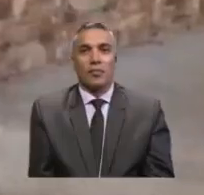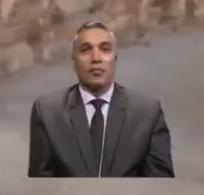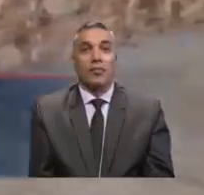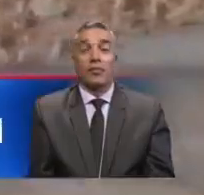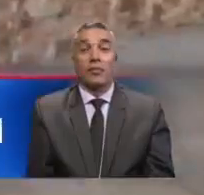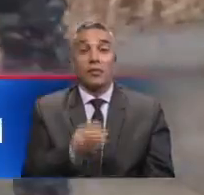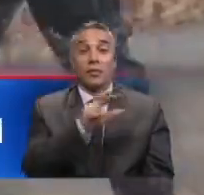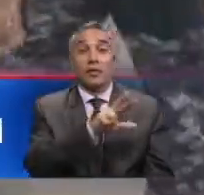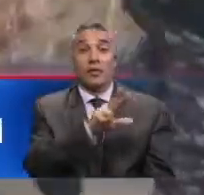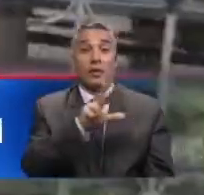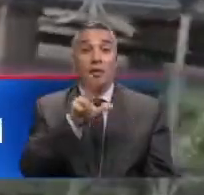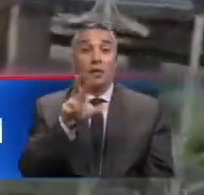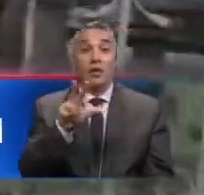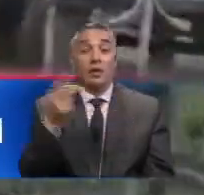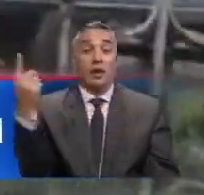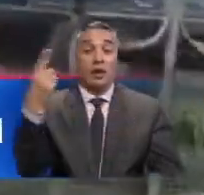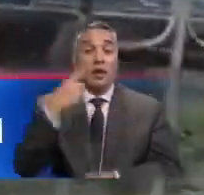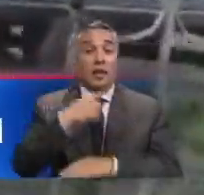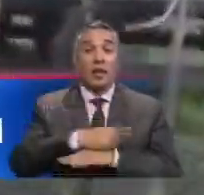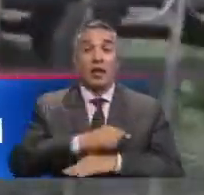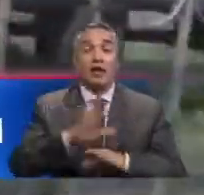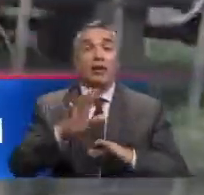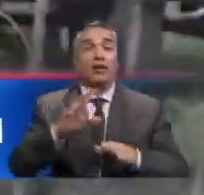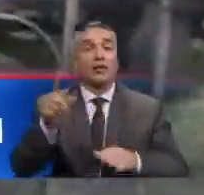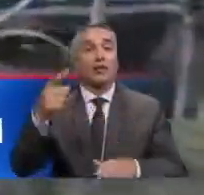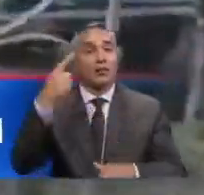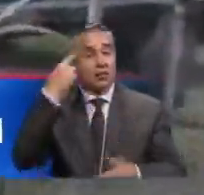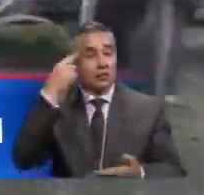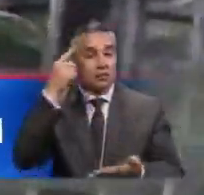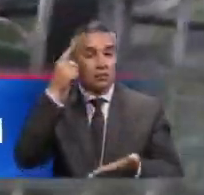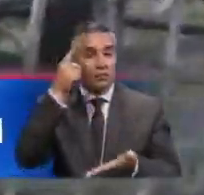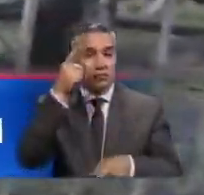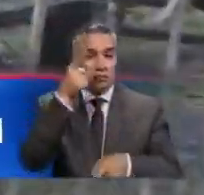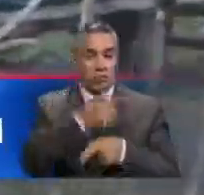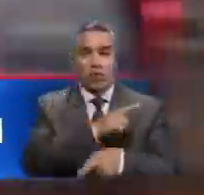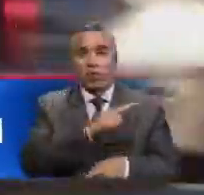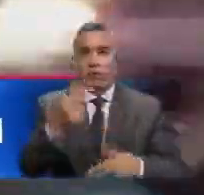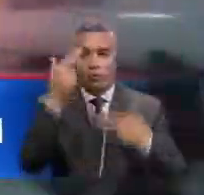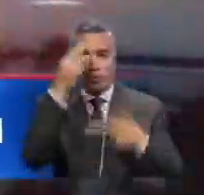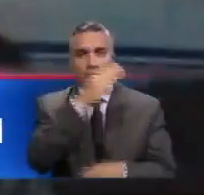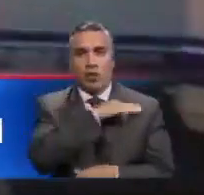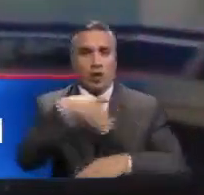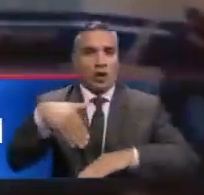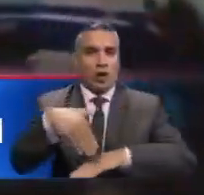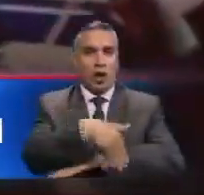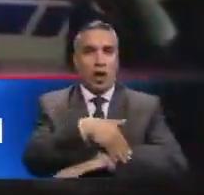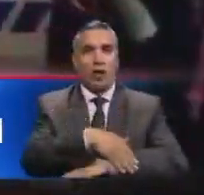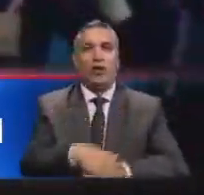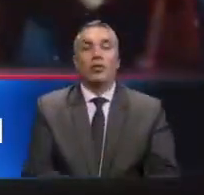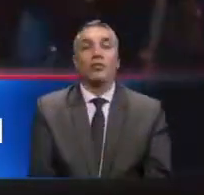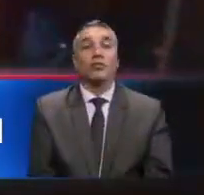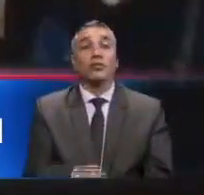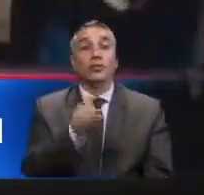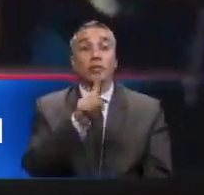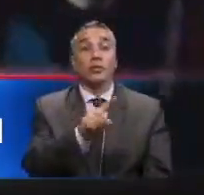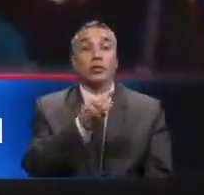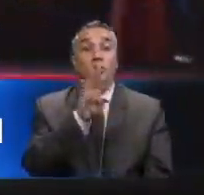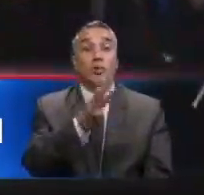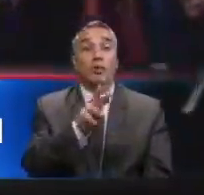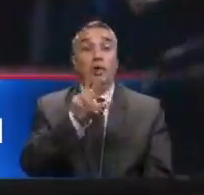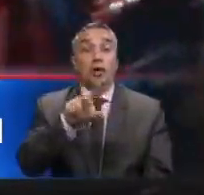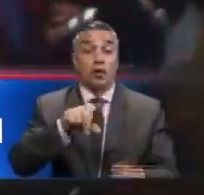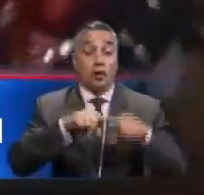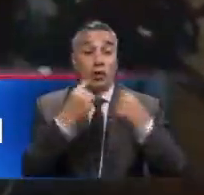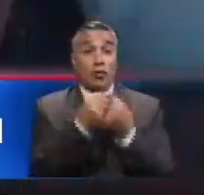Ya son 33 días de estado de excepción y la lucha contra los grupos criminales avanza. Hasta el momento son 143 los miembros de